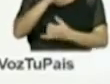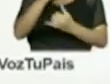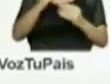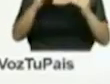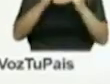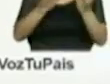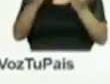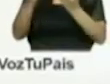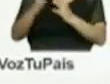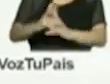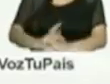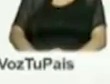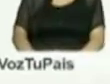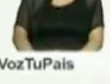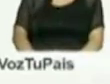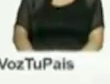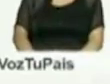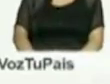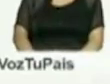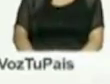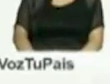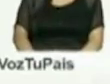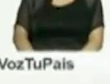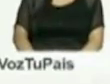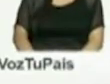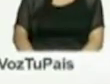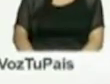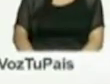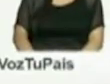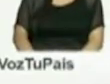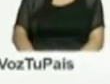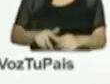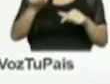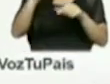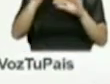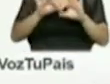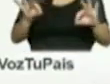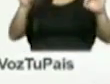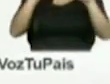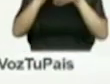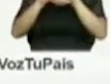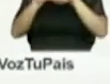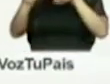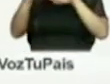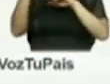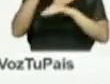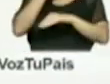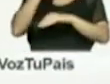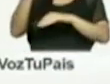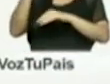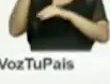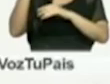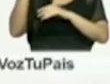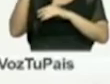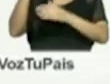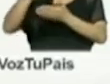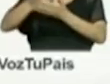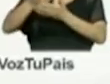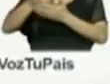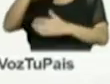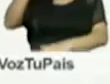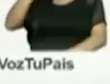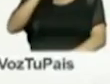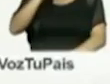darte paso, mi querida Cristina, pues tú tienes un importante invitado, entiendo que es el mismo Patricio